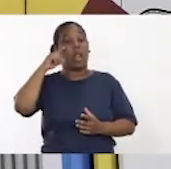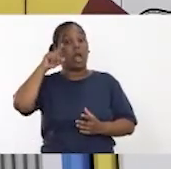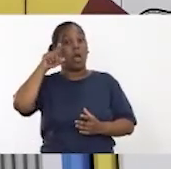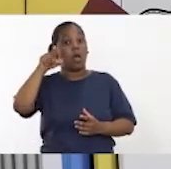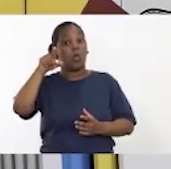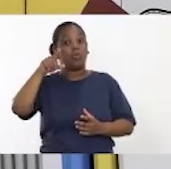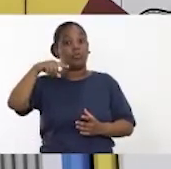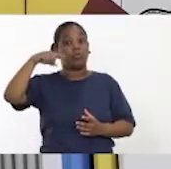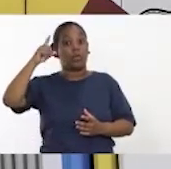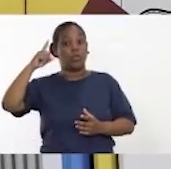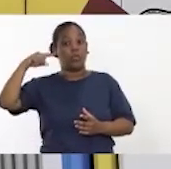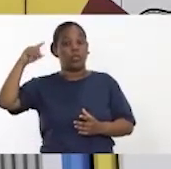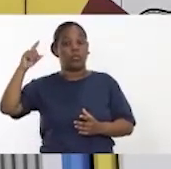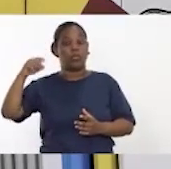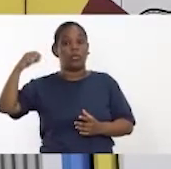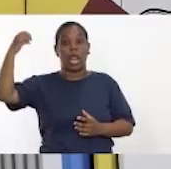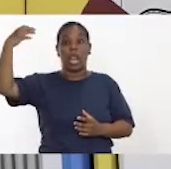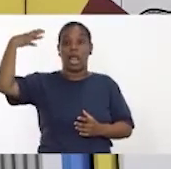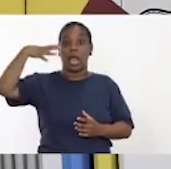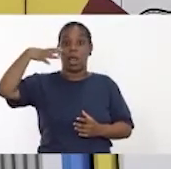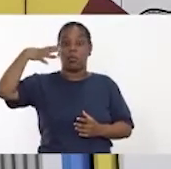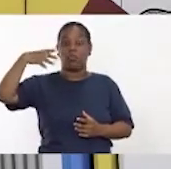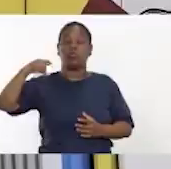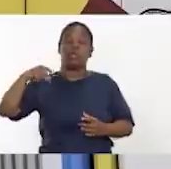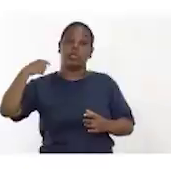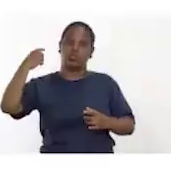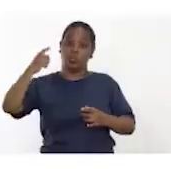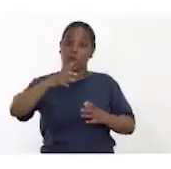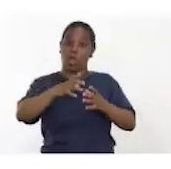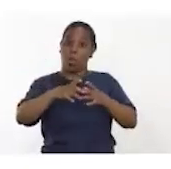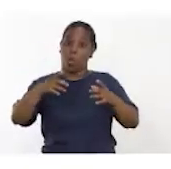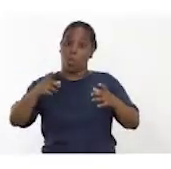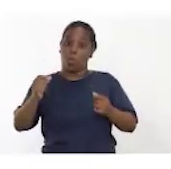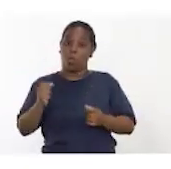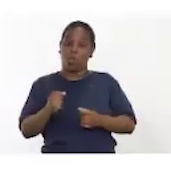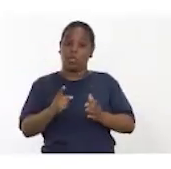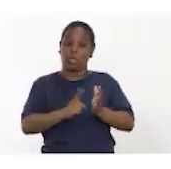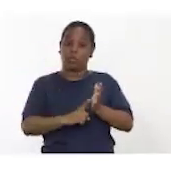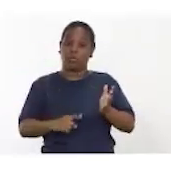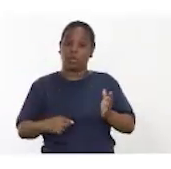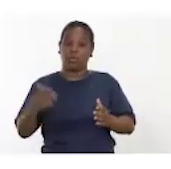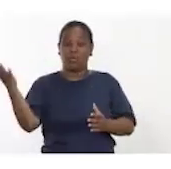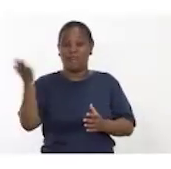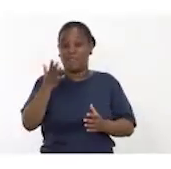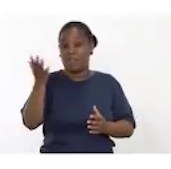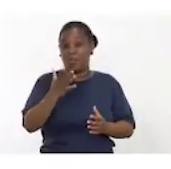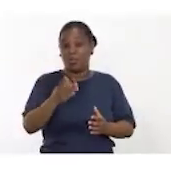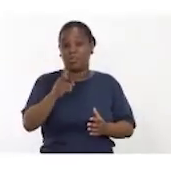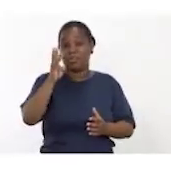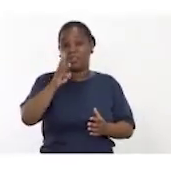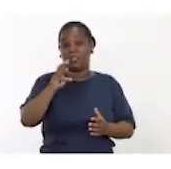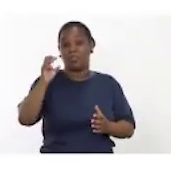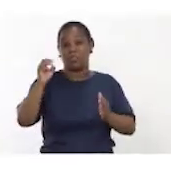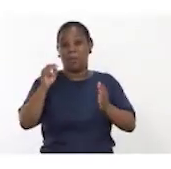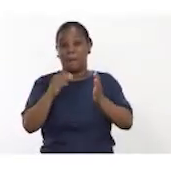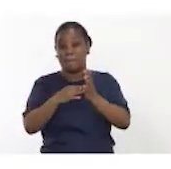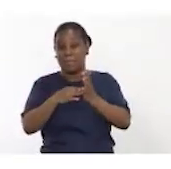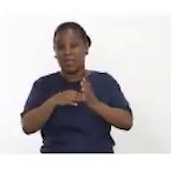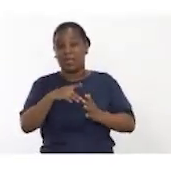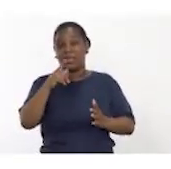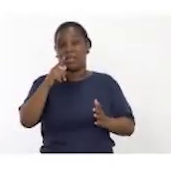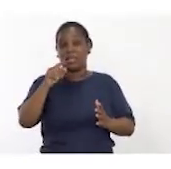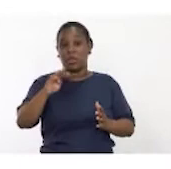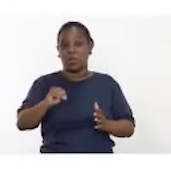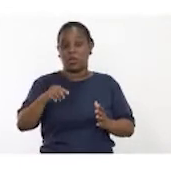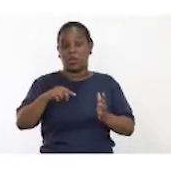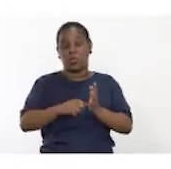ondulatoria. La luz es una onda electromagnética cuya velocidad es de 300.000 kilómetros